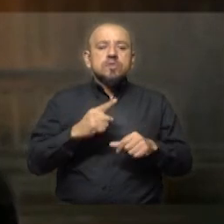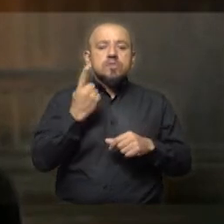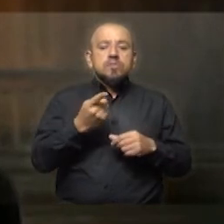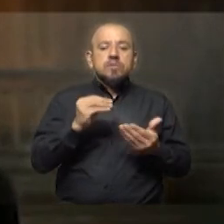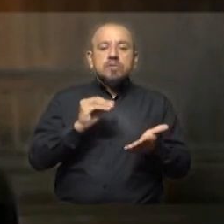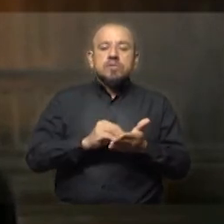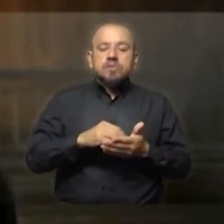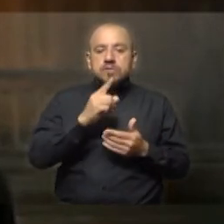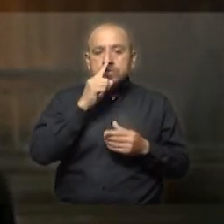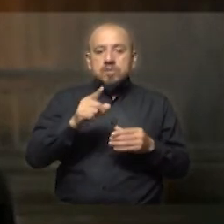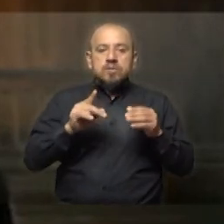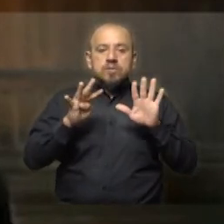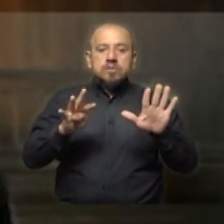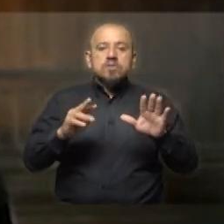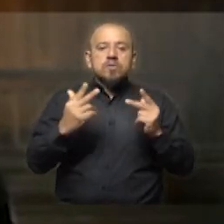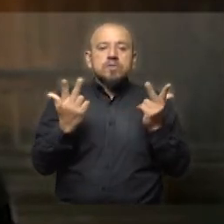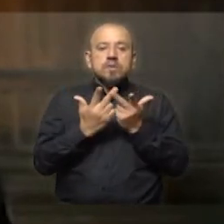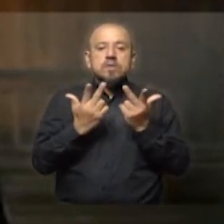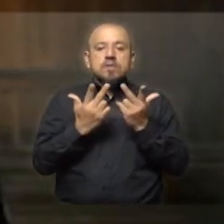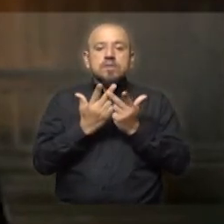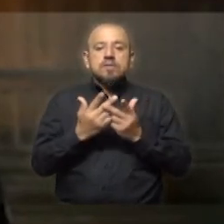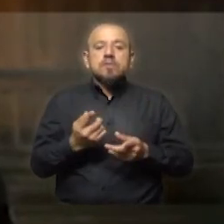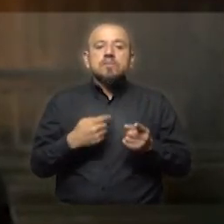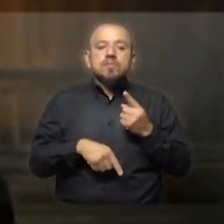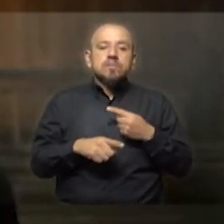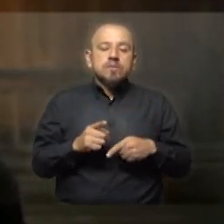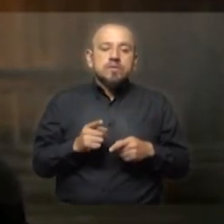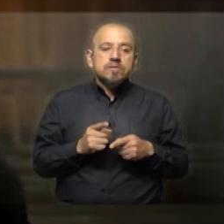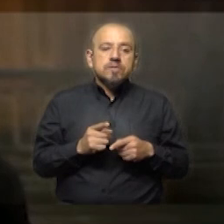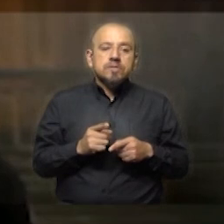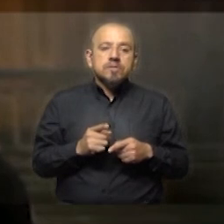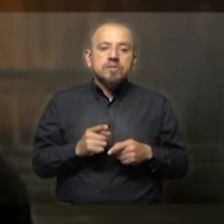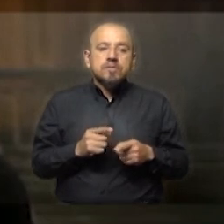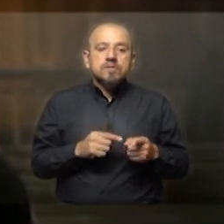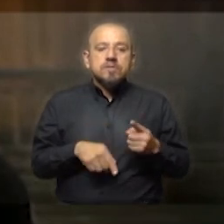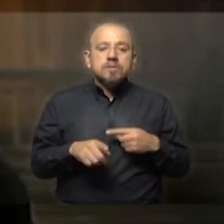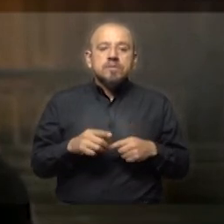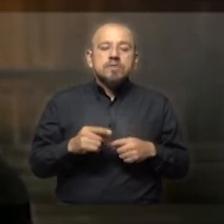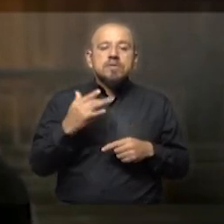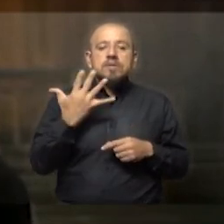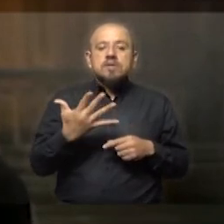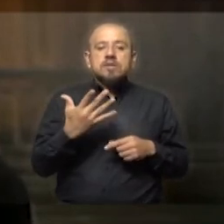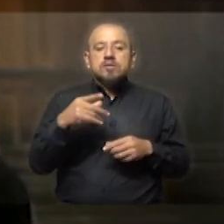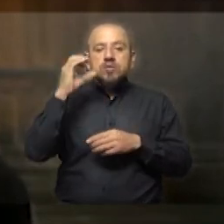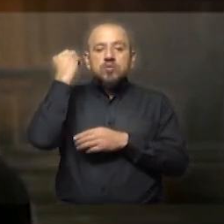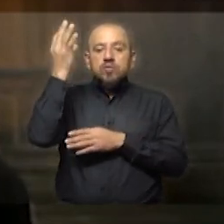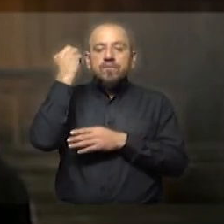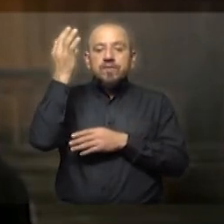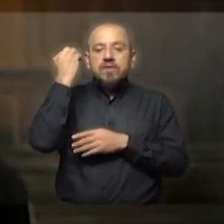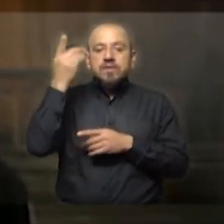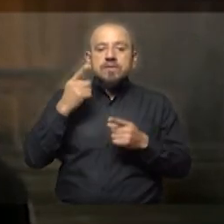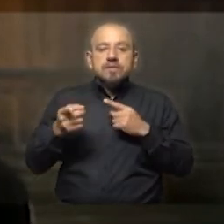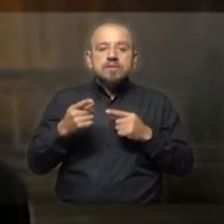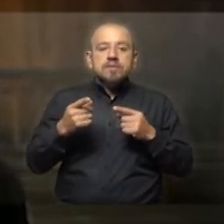vez en 1933 pero resulta que las cinco conferencias que lo constan